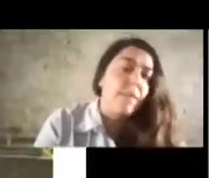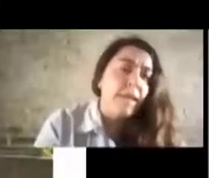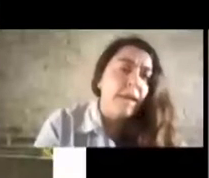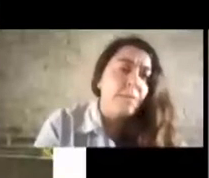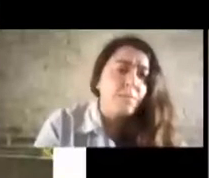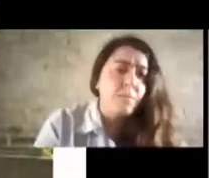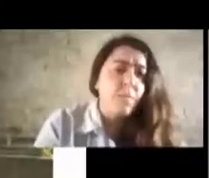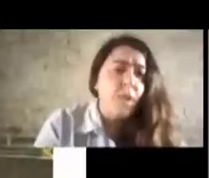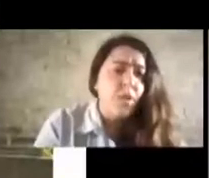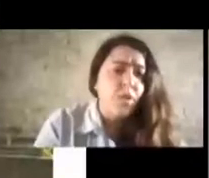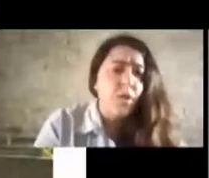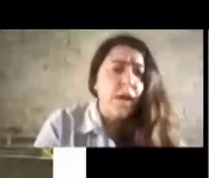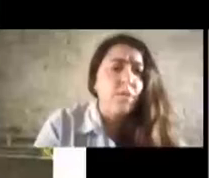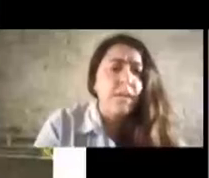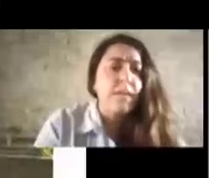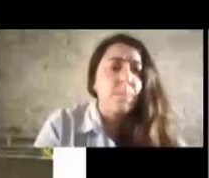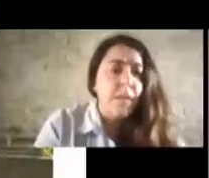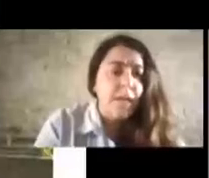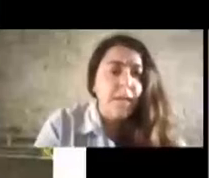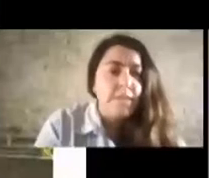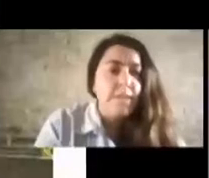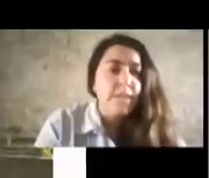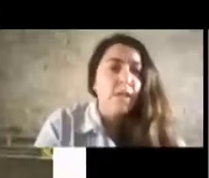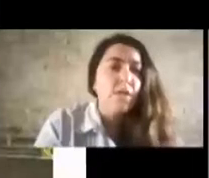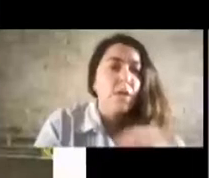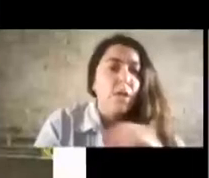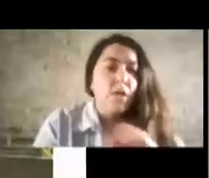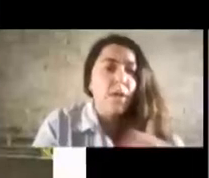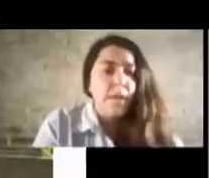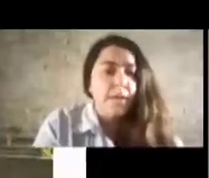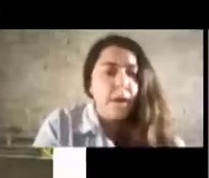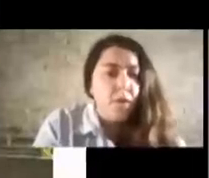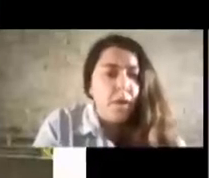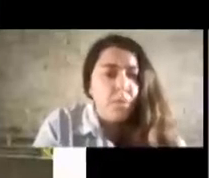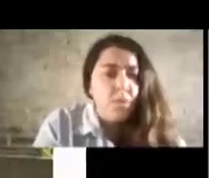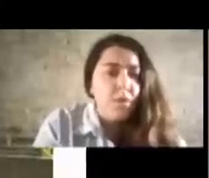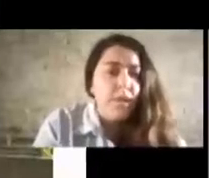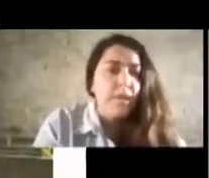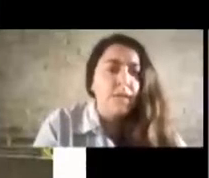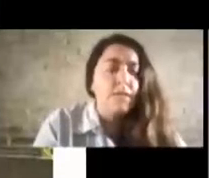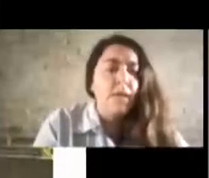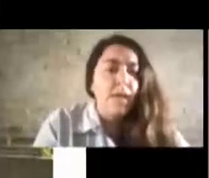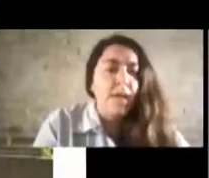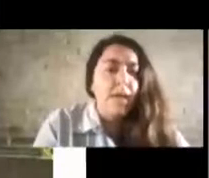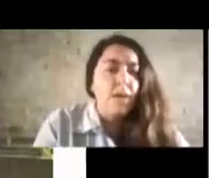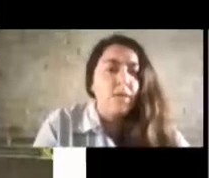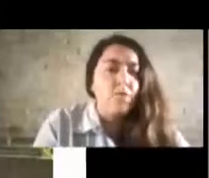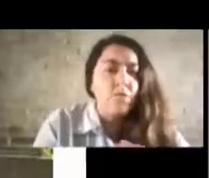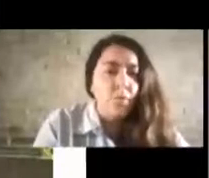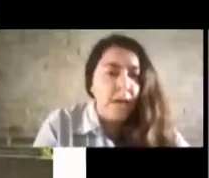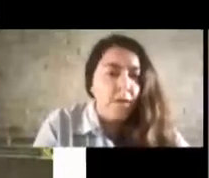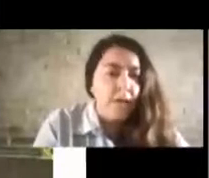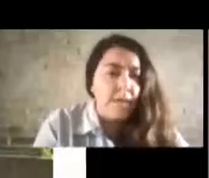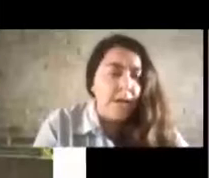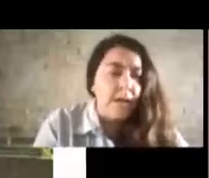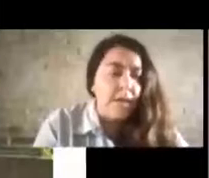de madera con los cajones también es de ese estilo. Lo que ven abajo, algunos tienen, no solo